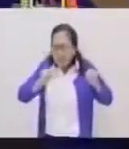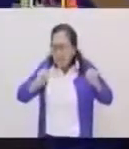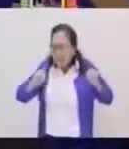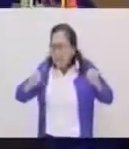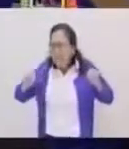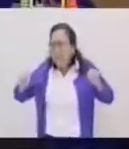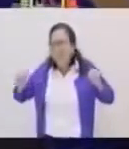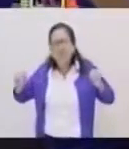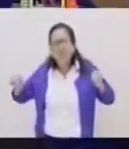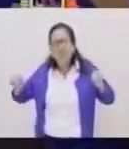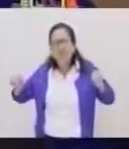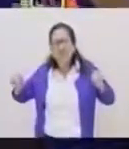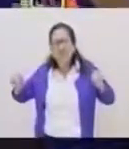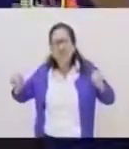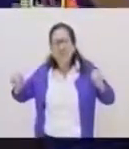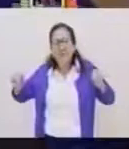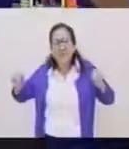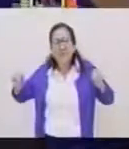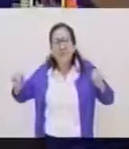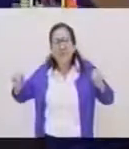metro sin mover